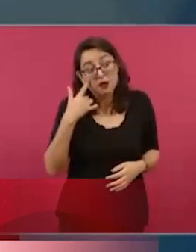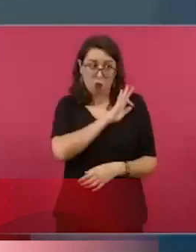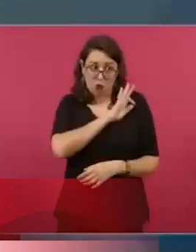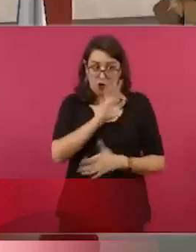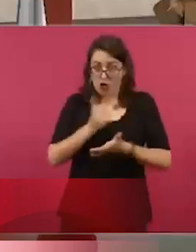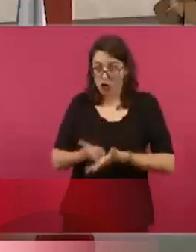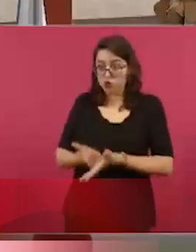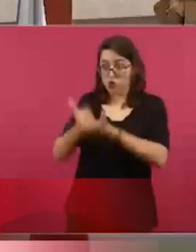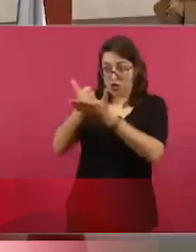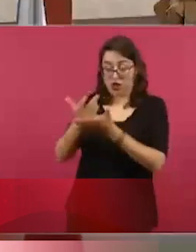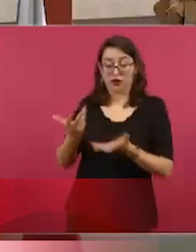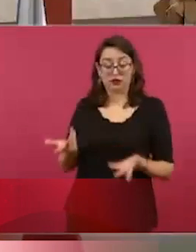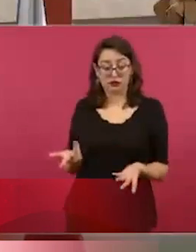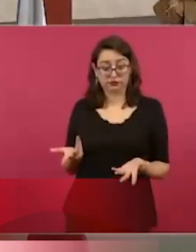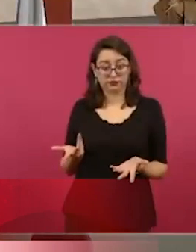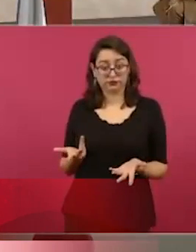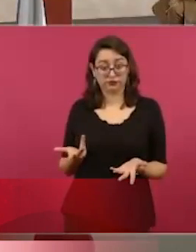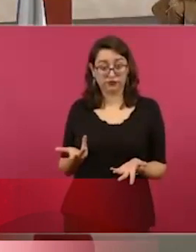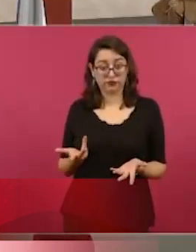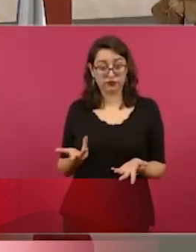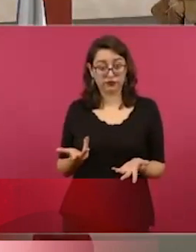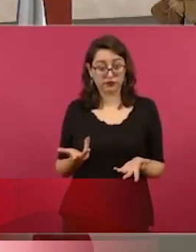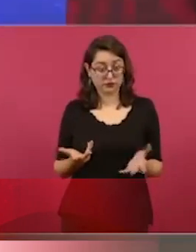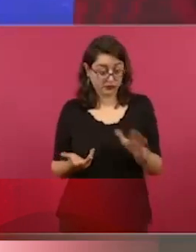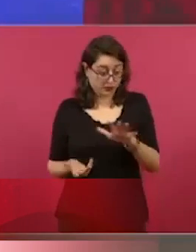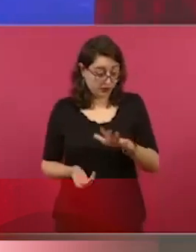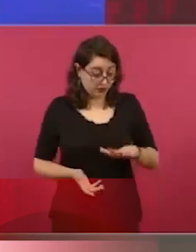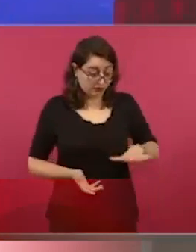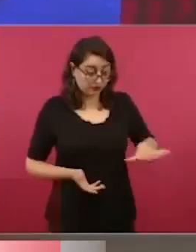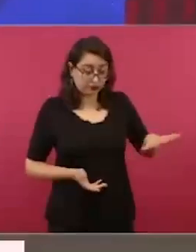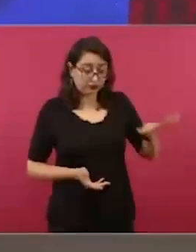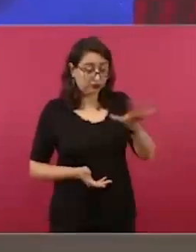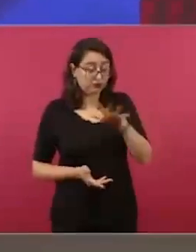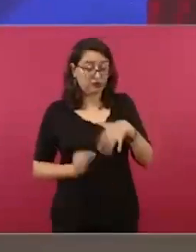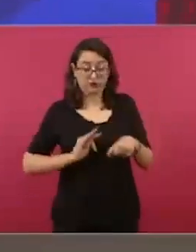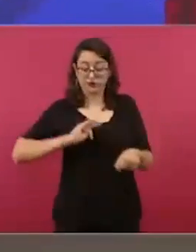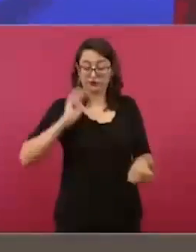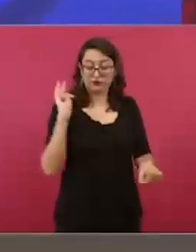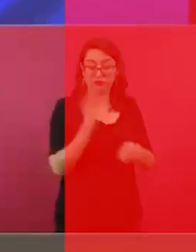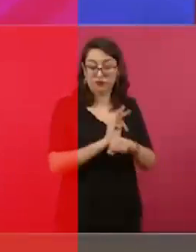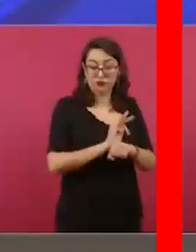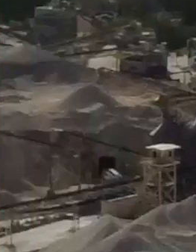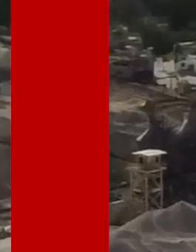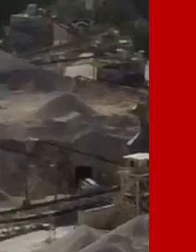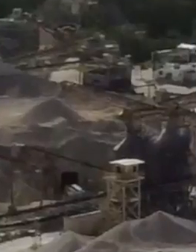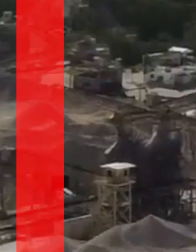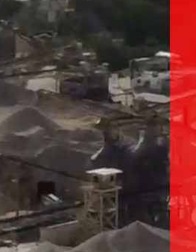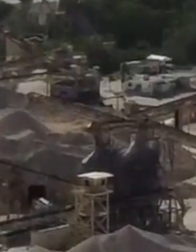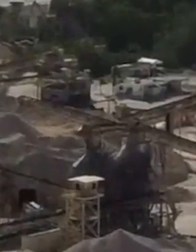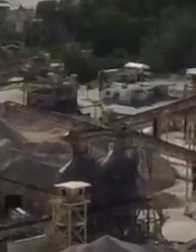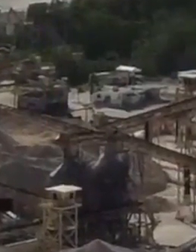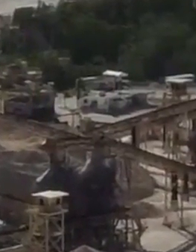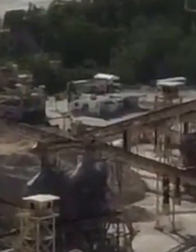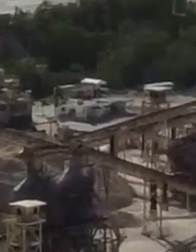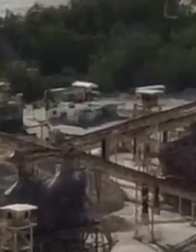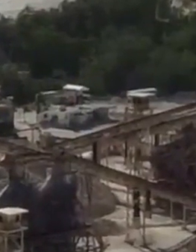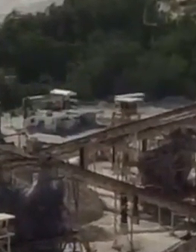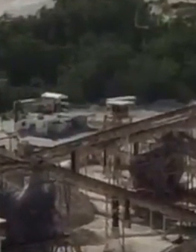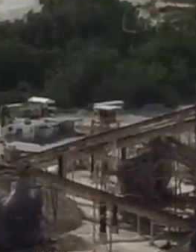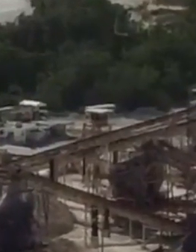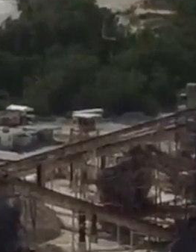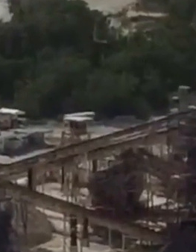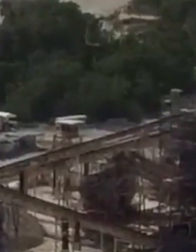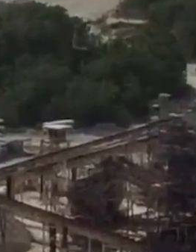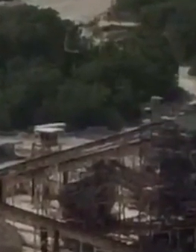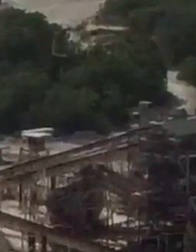climático y nosotros declaramos esto área natural protegida. Además, comentó que los